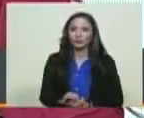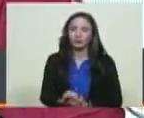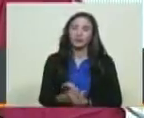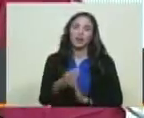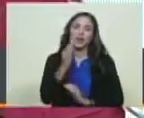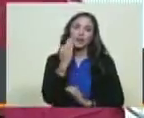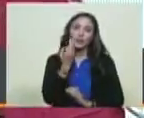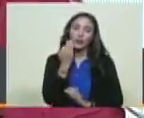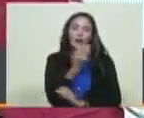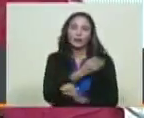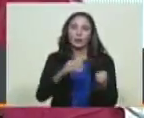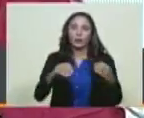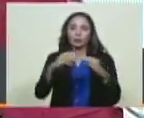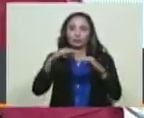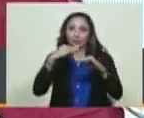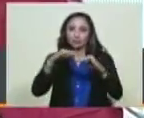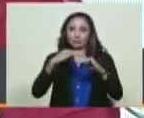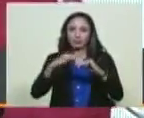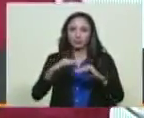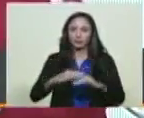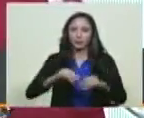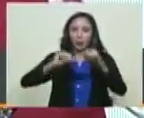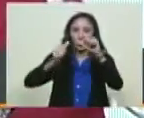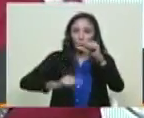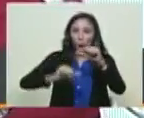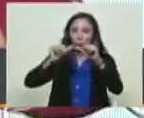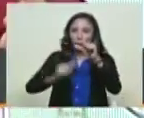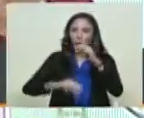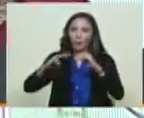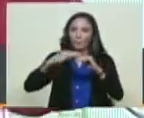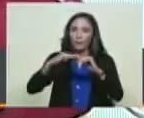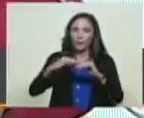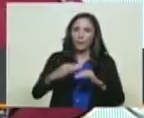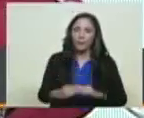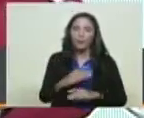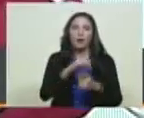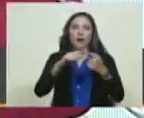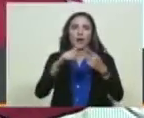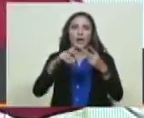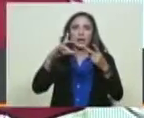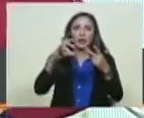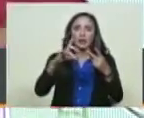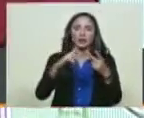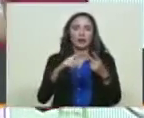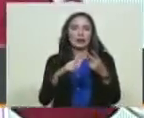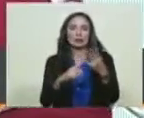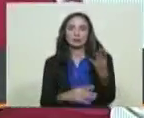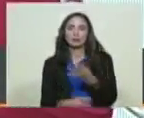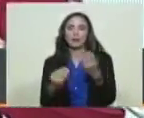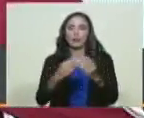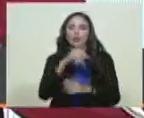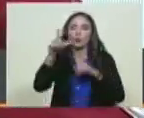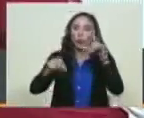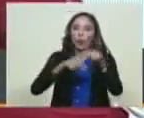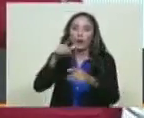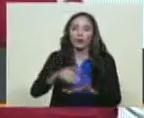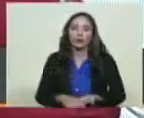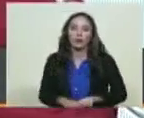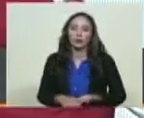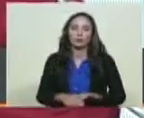le llega a todos los días mensajes y mensajes por instagram por twitter y la